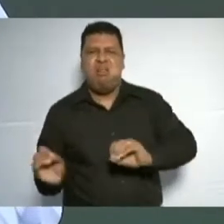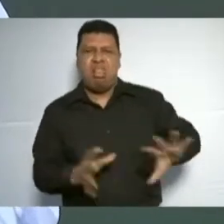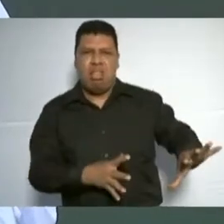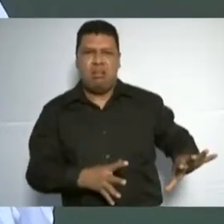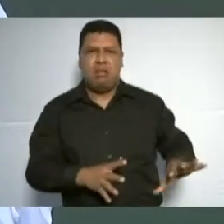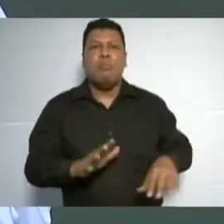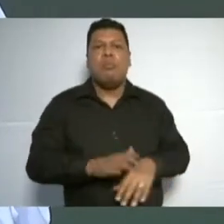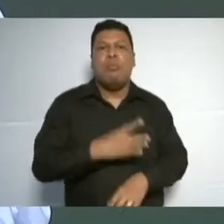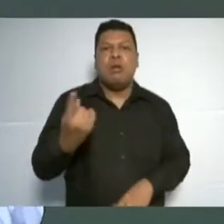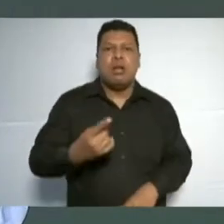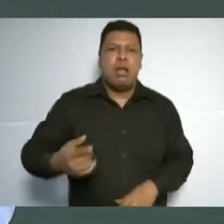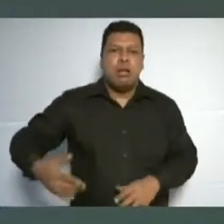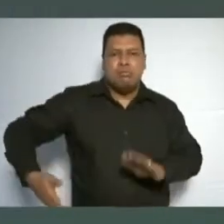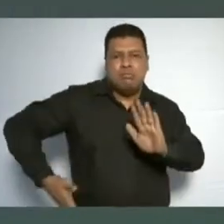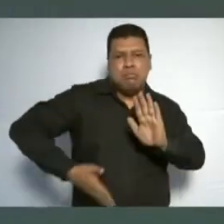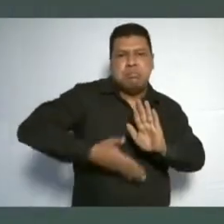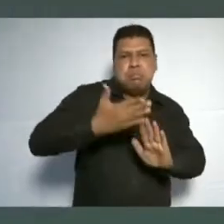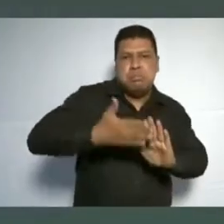Nylon